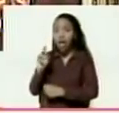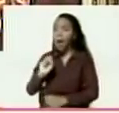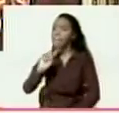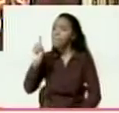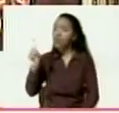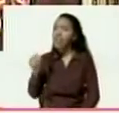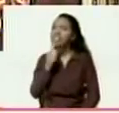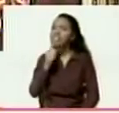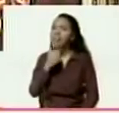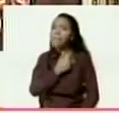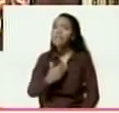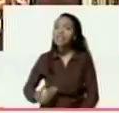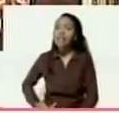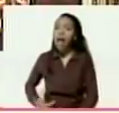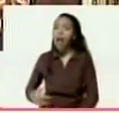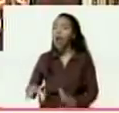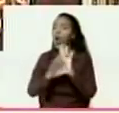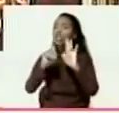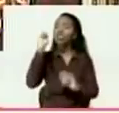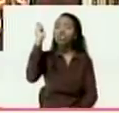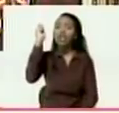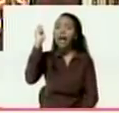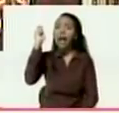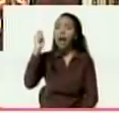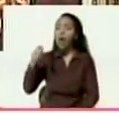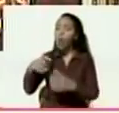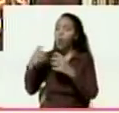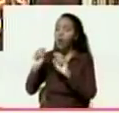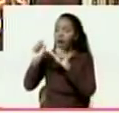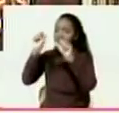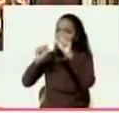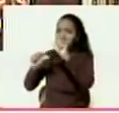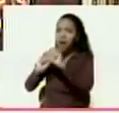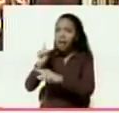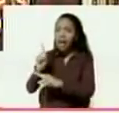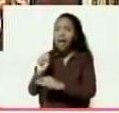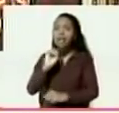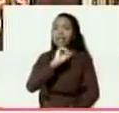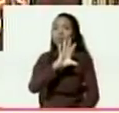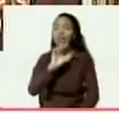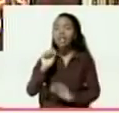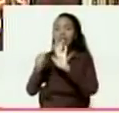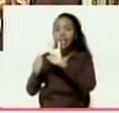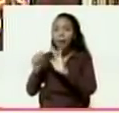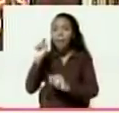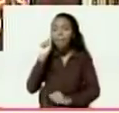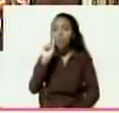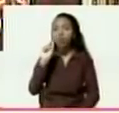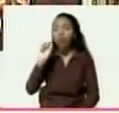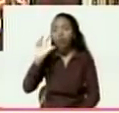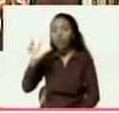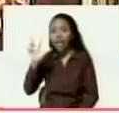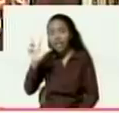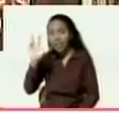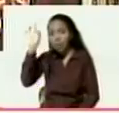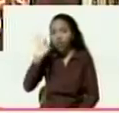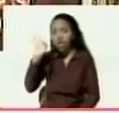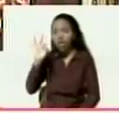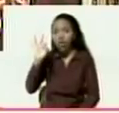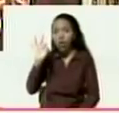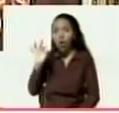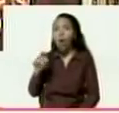preguntaron quién es el presidente constitucional, en una encuesta muy prestigiosa allá, el 56.3% dijo Nicolás Maduro